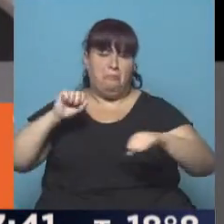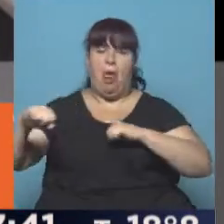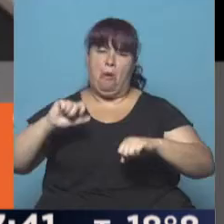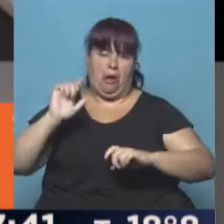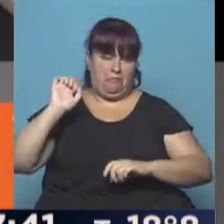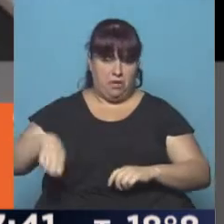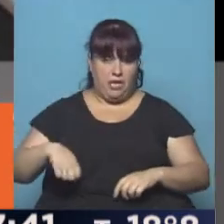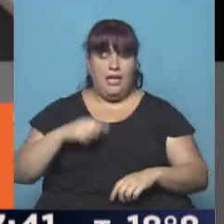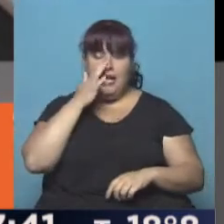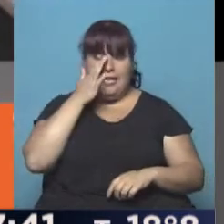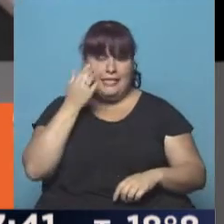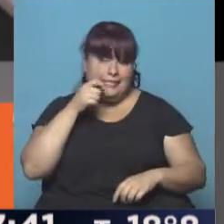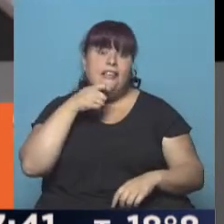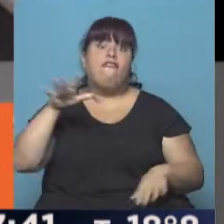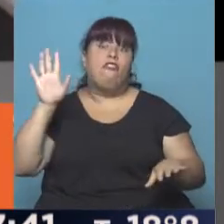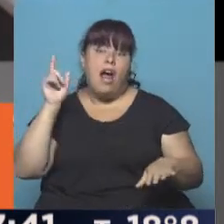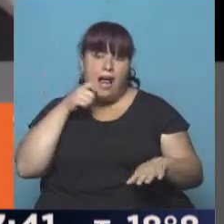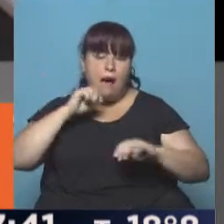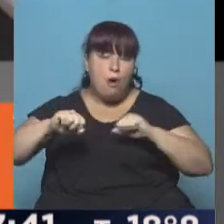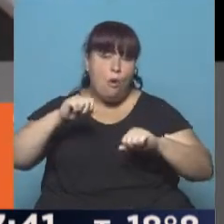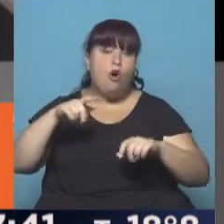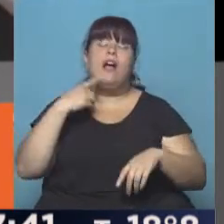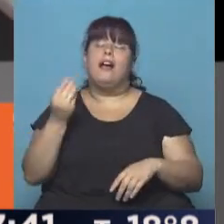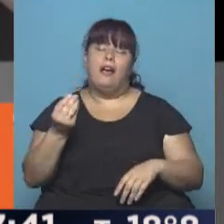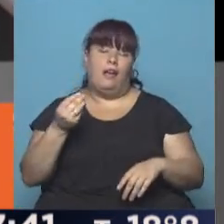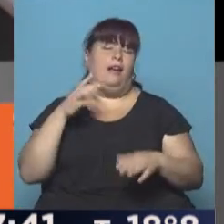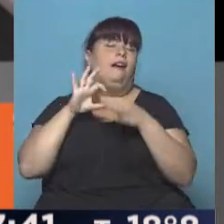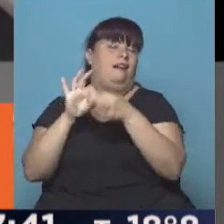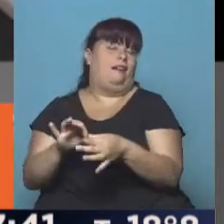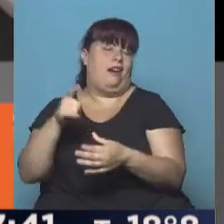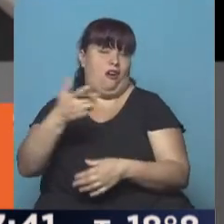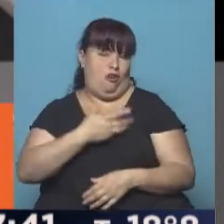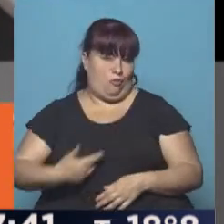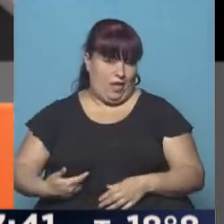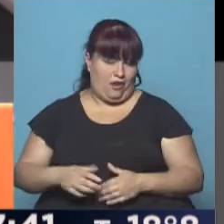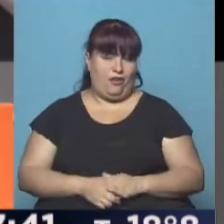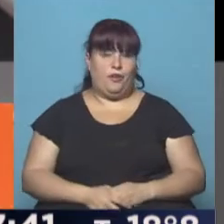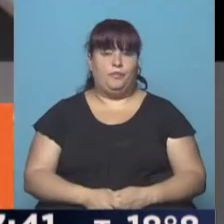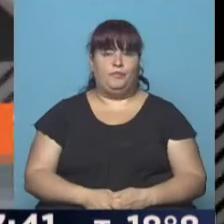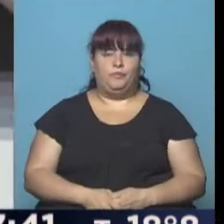provocaciones que hubieran sido funcional a los medios, dijo, afines al gobierno.